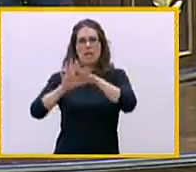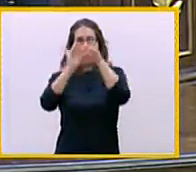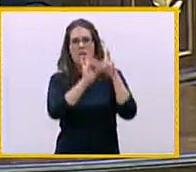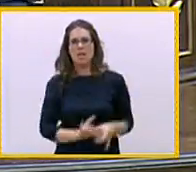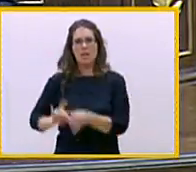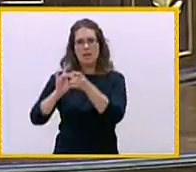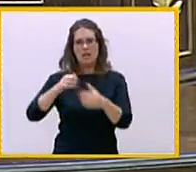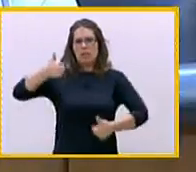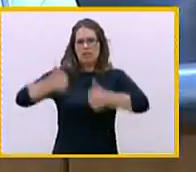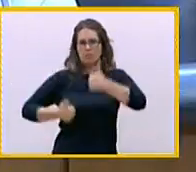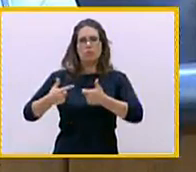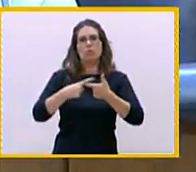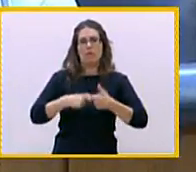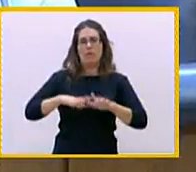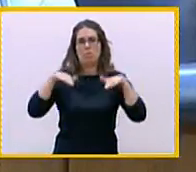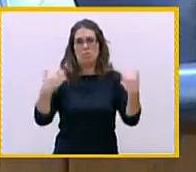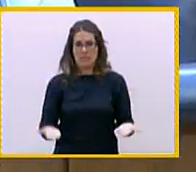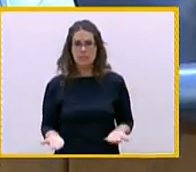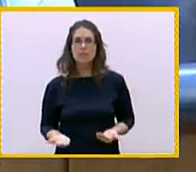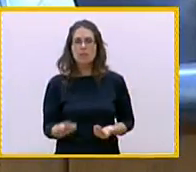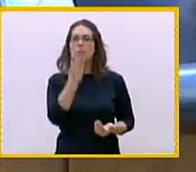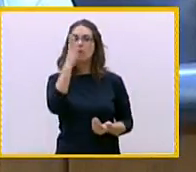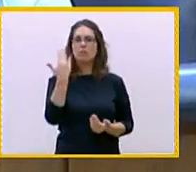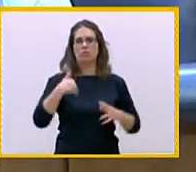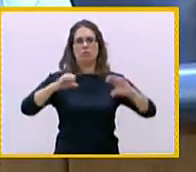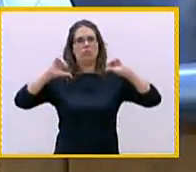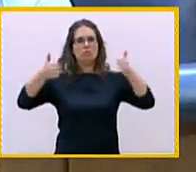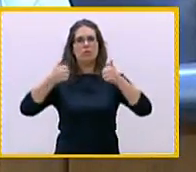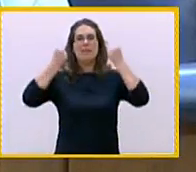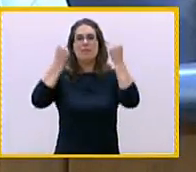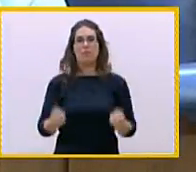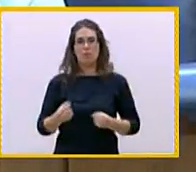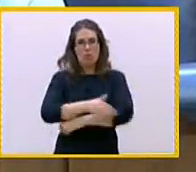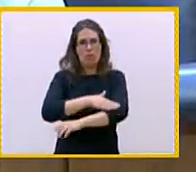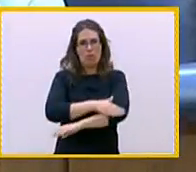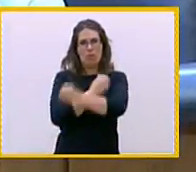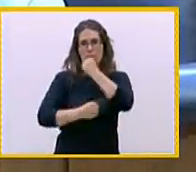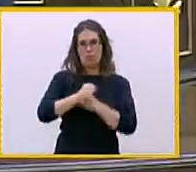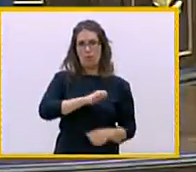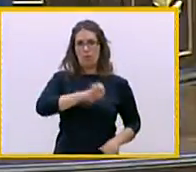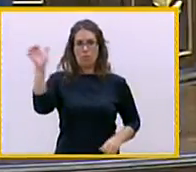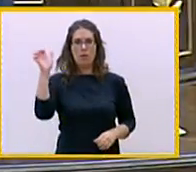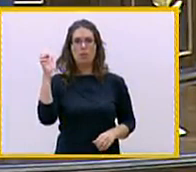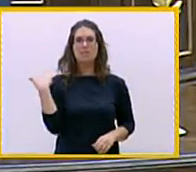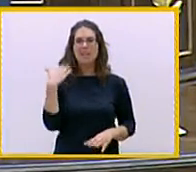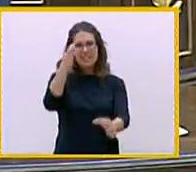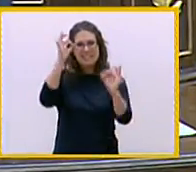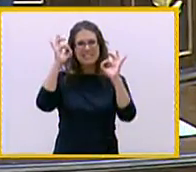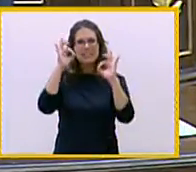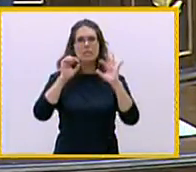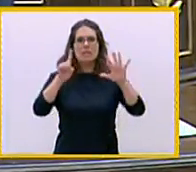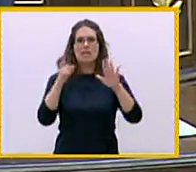más solidaria. Así hemos puesto en marcha un refuerzo del Gobierno Económico Europeo, que se concreta en 6 propuestas